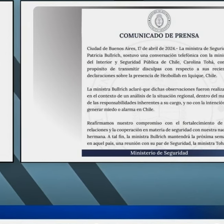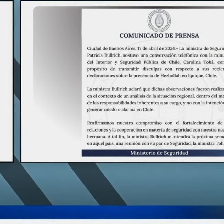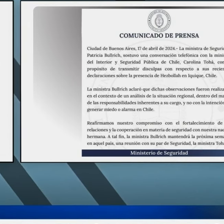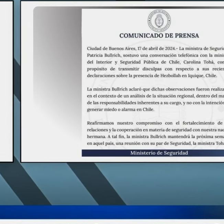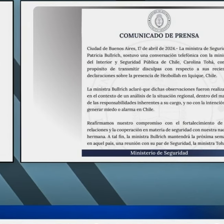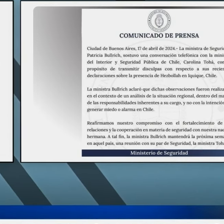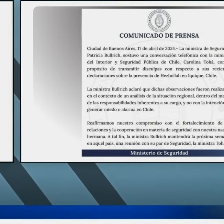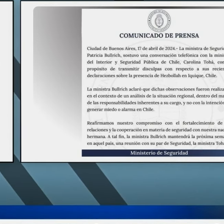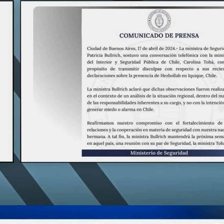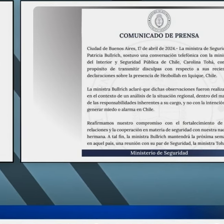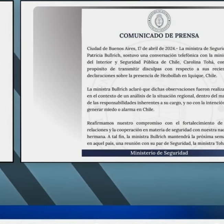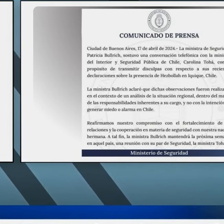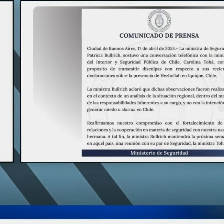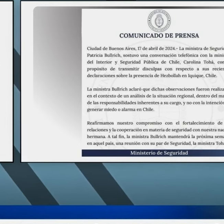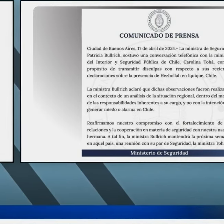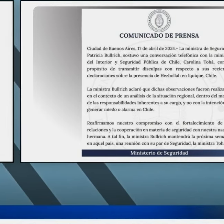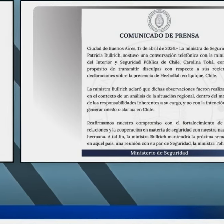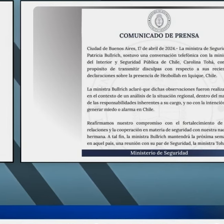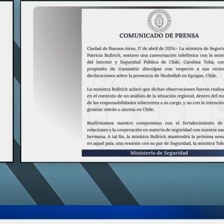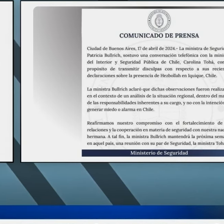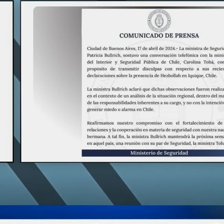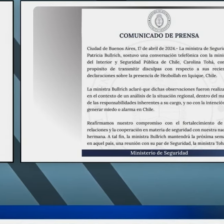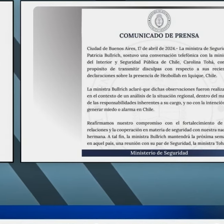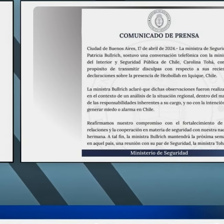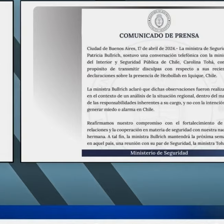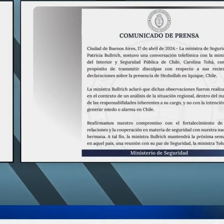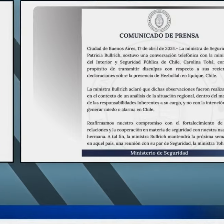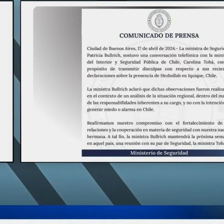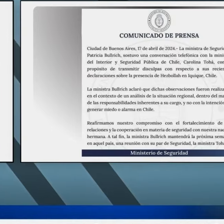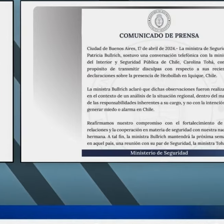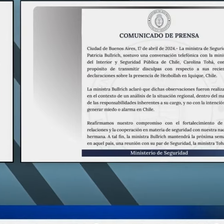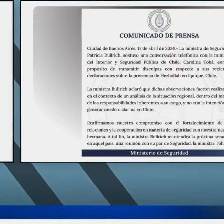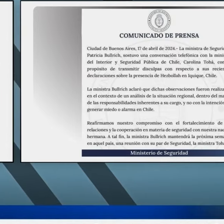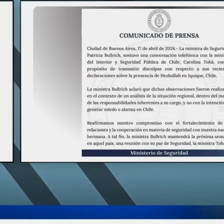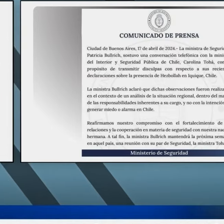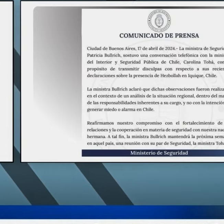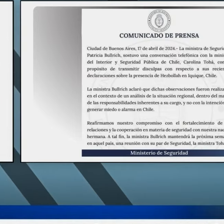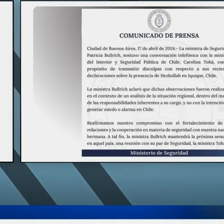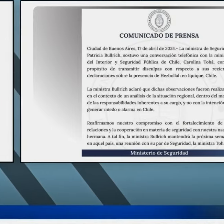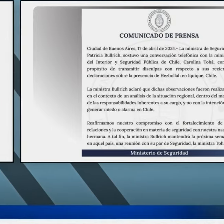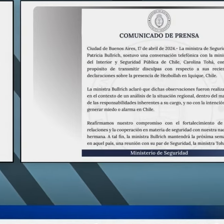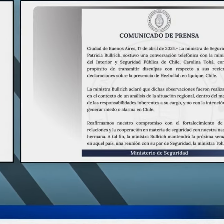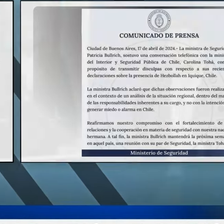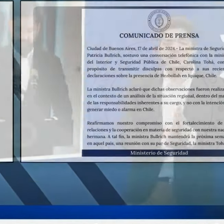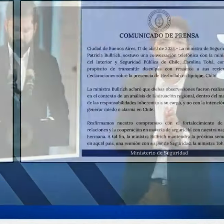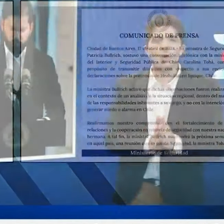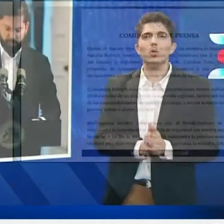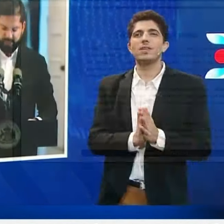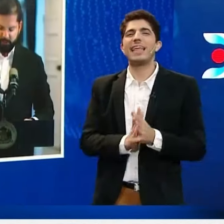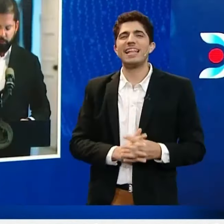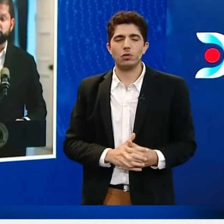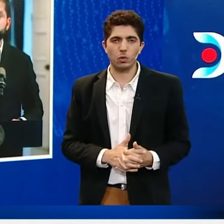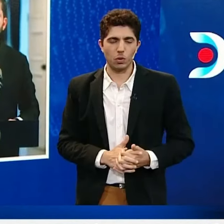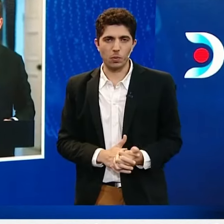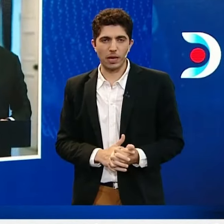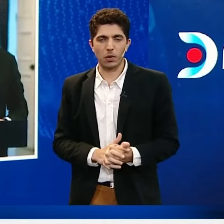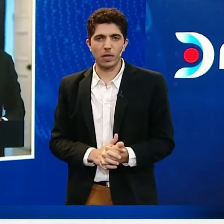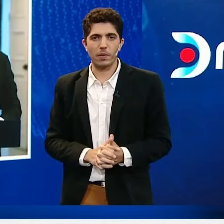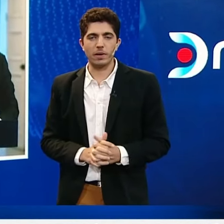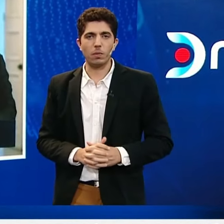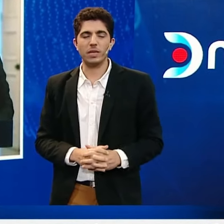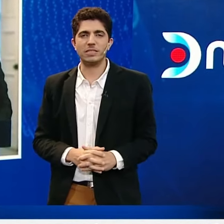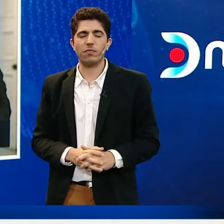esto, disculpas aceptadas y damos el asunto por superado. ¿Por qué se enojó tanto el